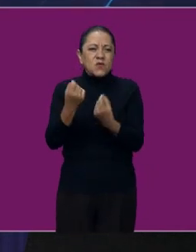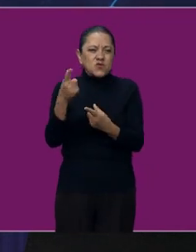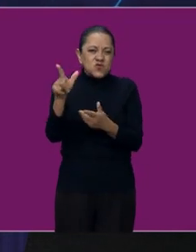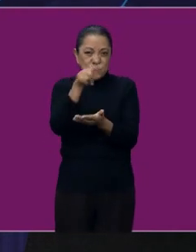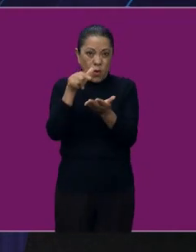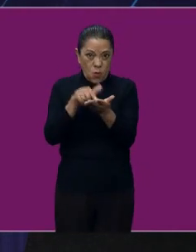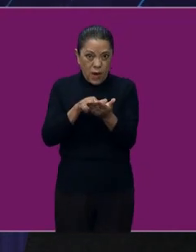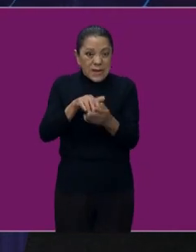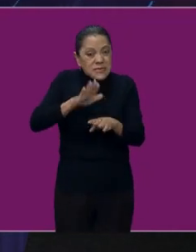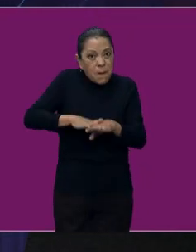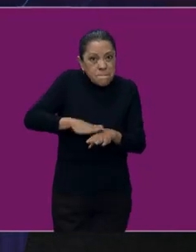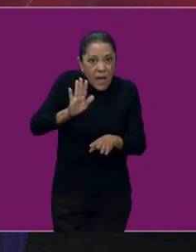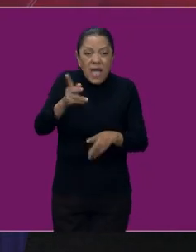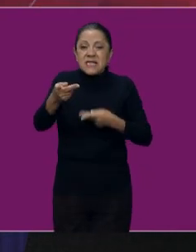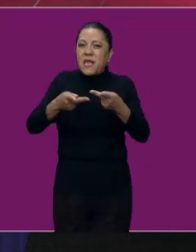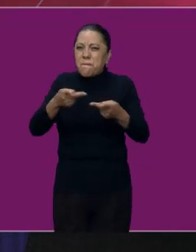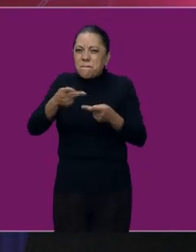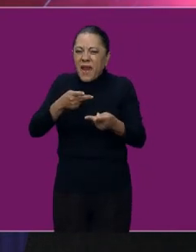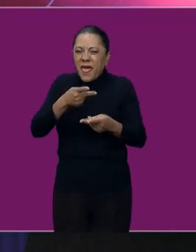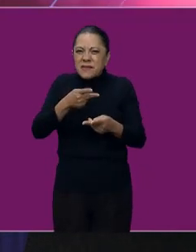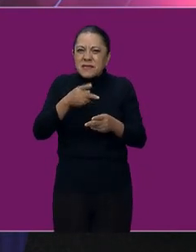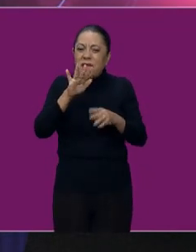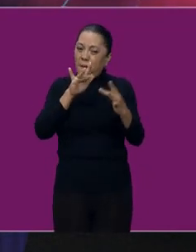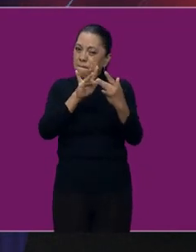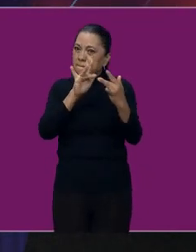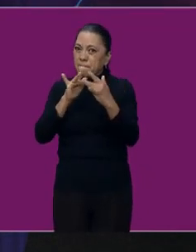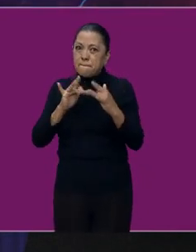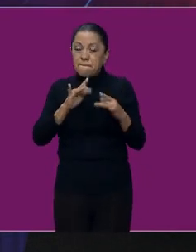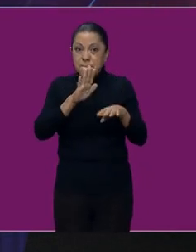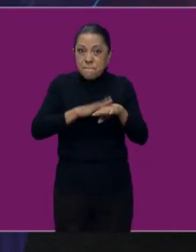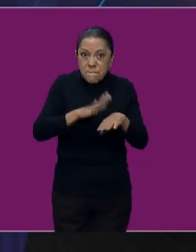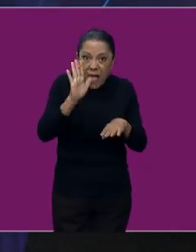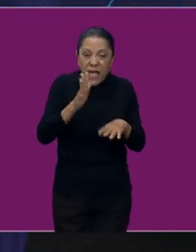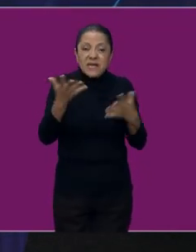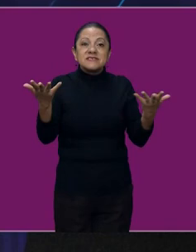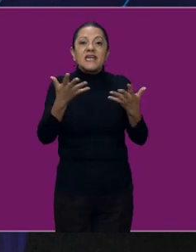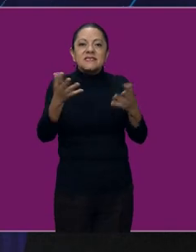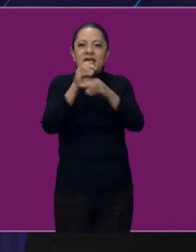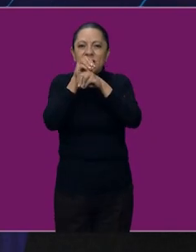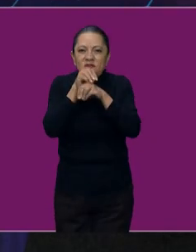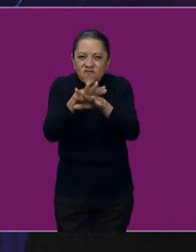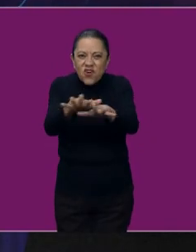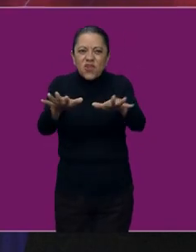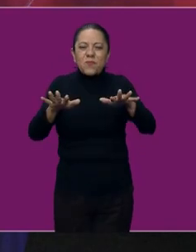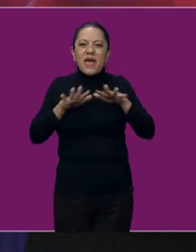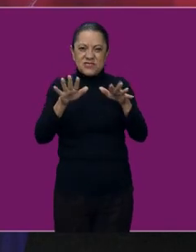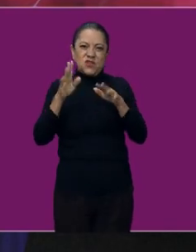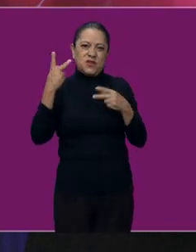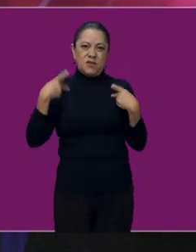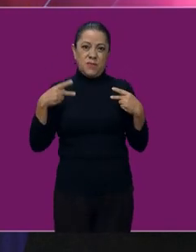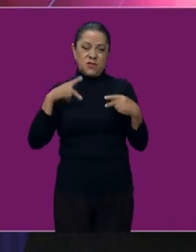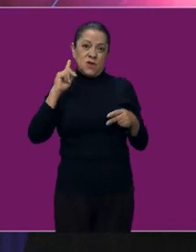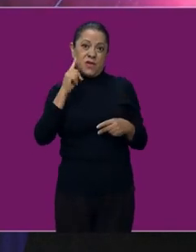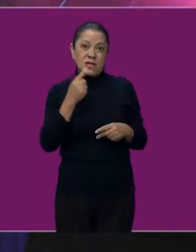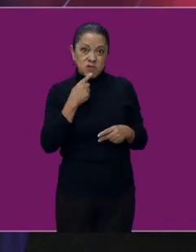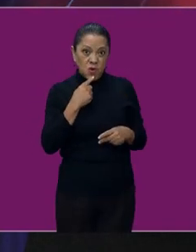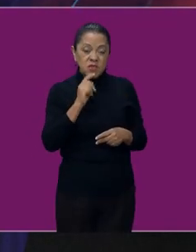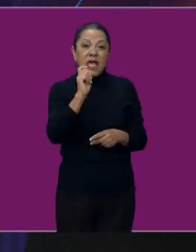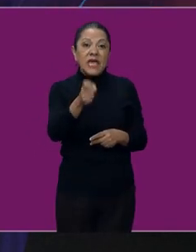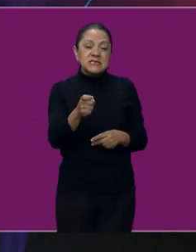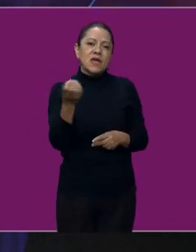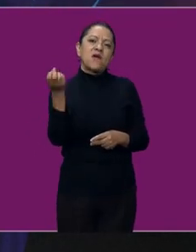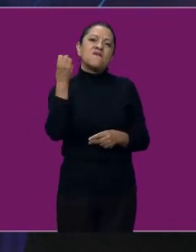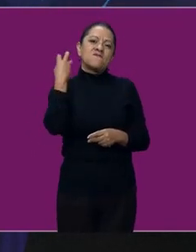y existe ese vínculo para generar toda la información hacia las personas sordas son las conferencias del